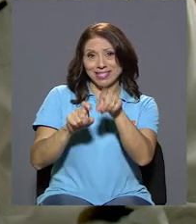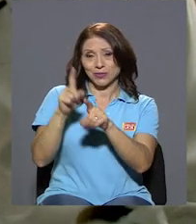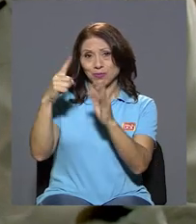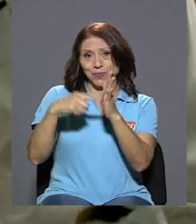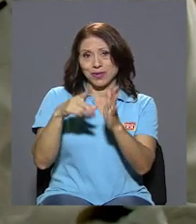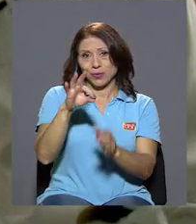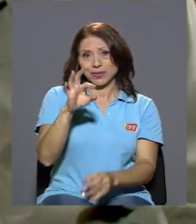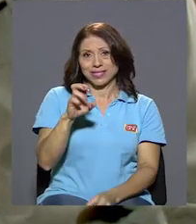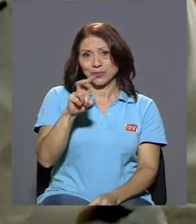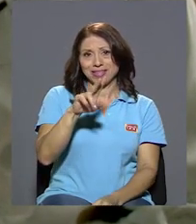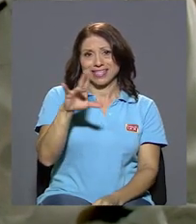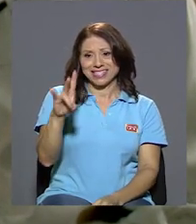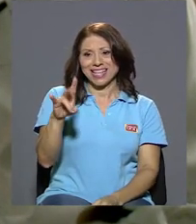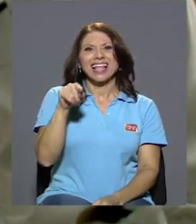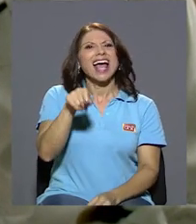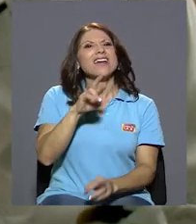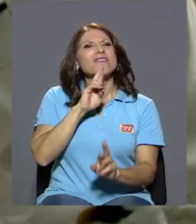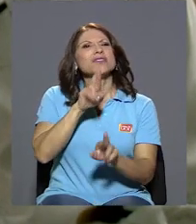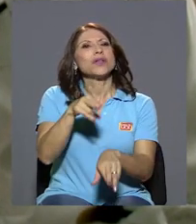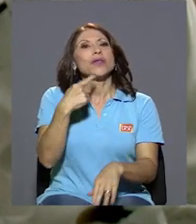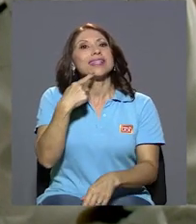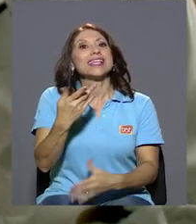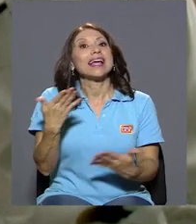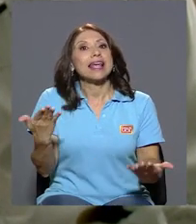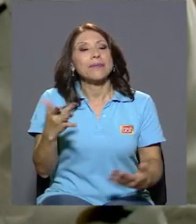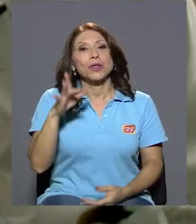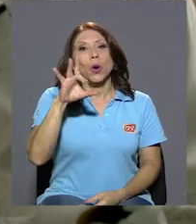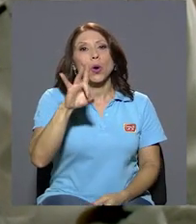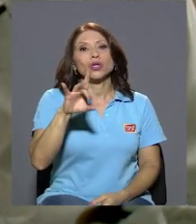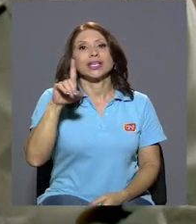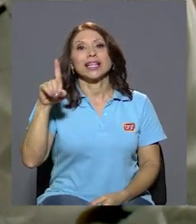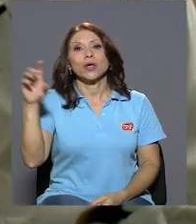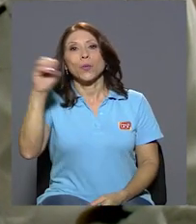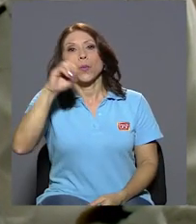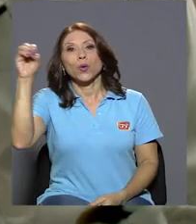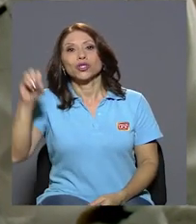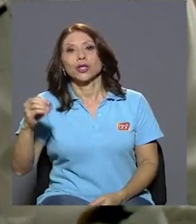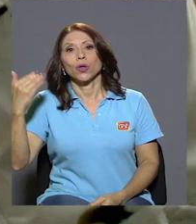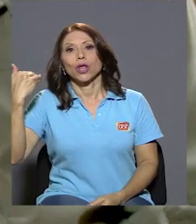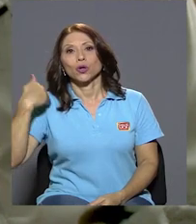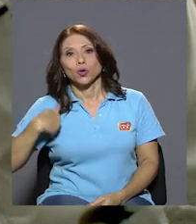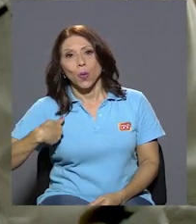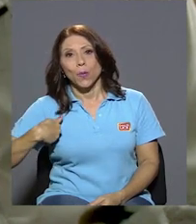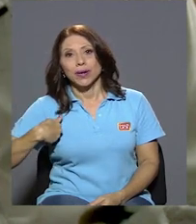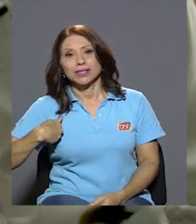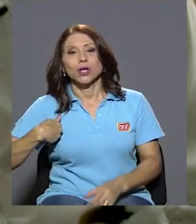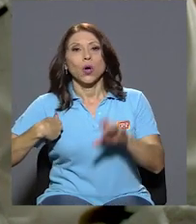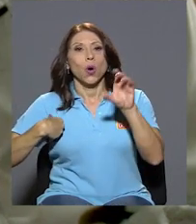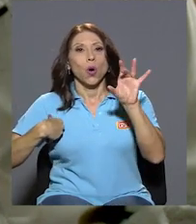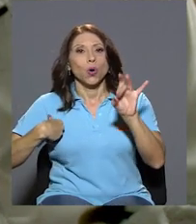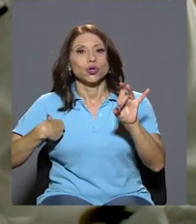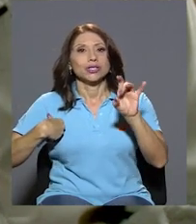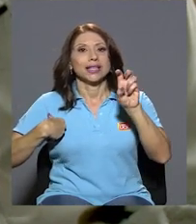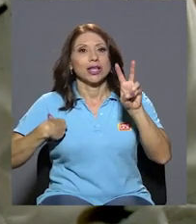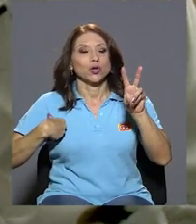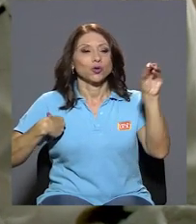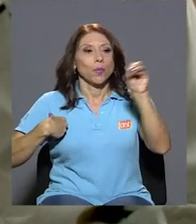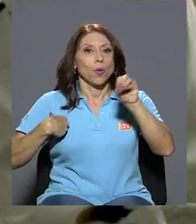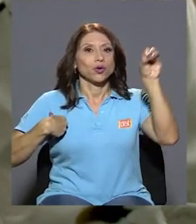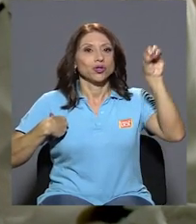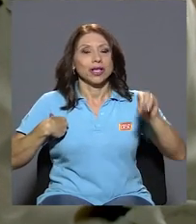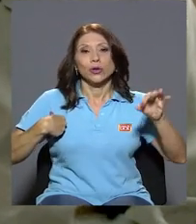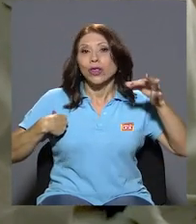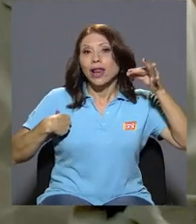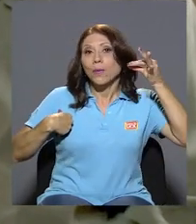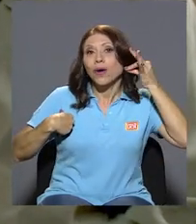el 81 por ciento de los hombres y el 82 por ciento de los de las mujeres